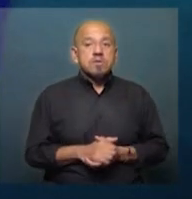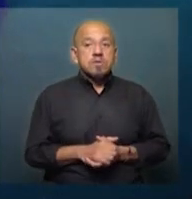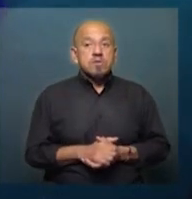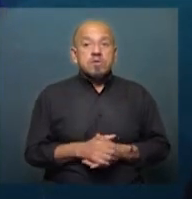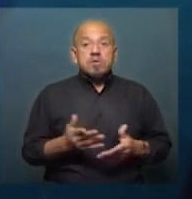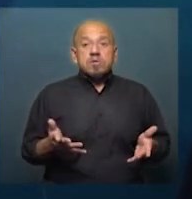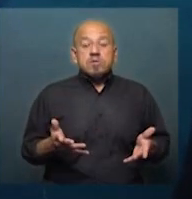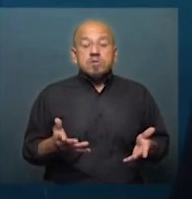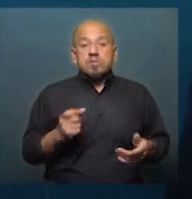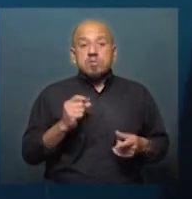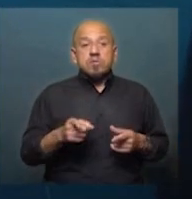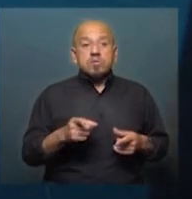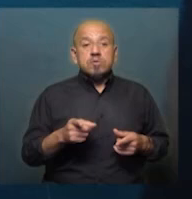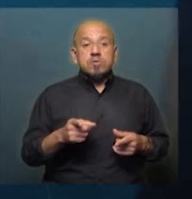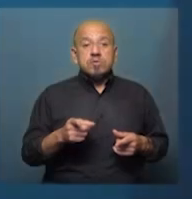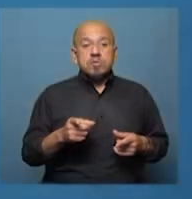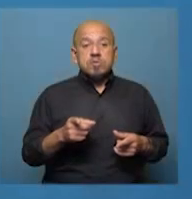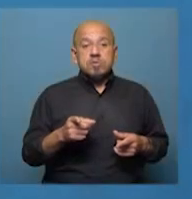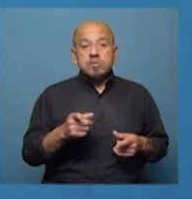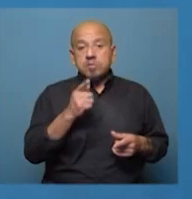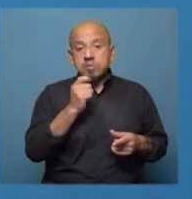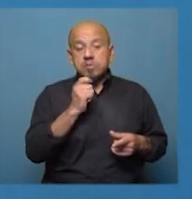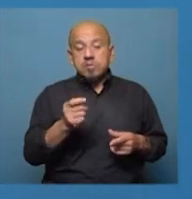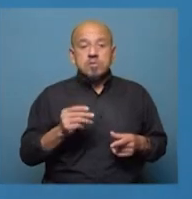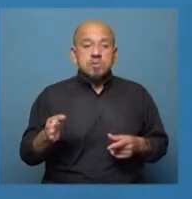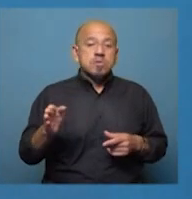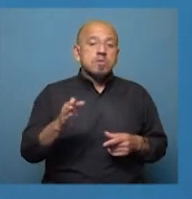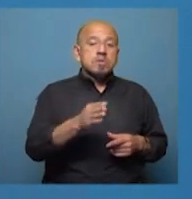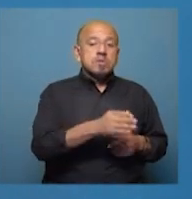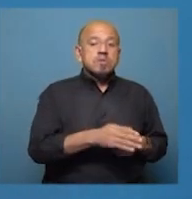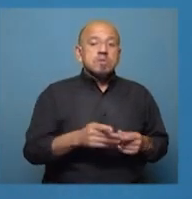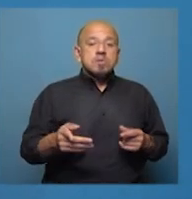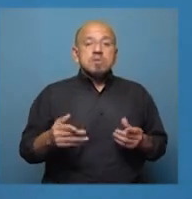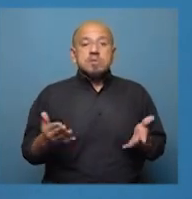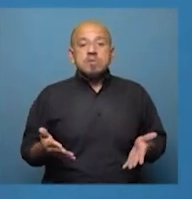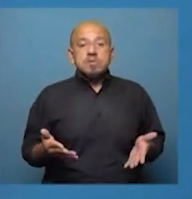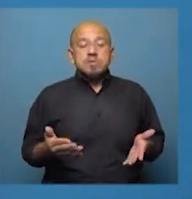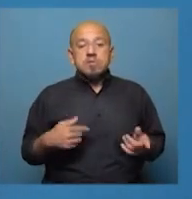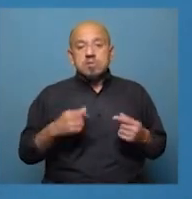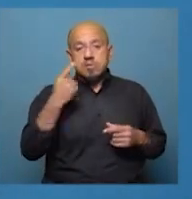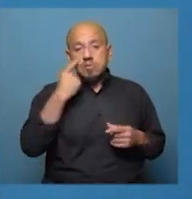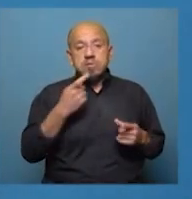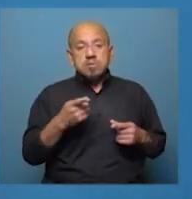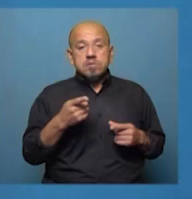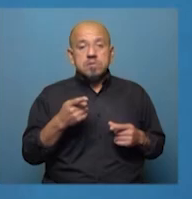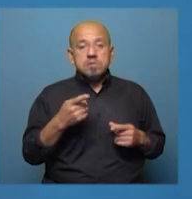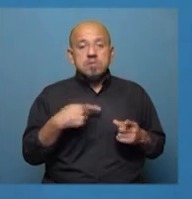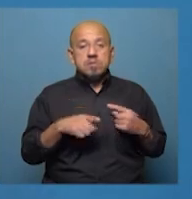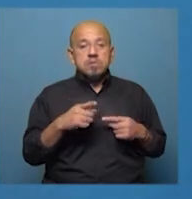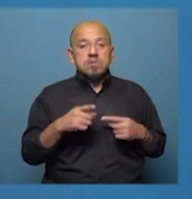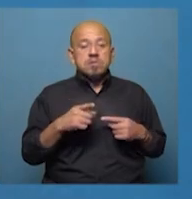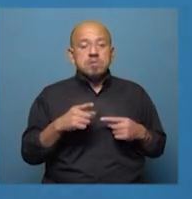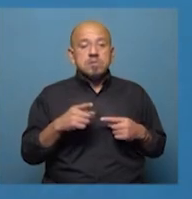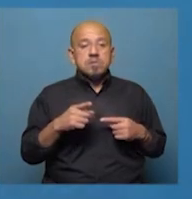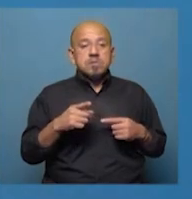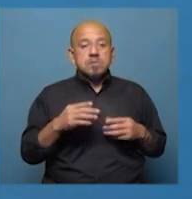manifiesto la propia prensa fue a recorrerlo verdad en semanas siguientes a su inauguración y detectó lo decía un titular de un medio